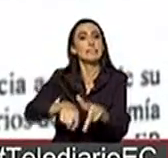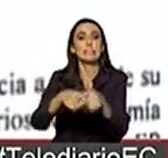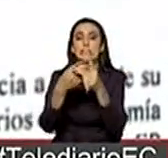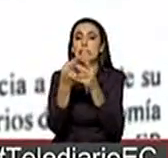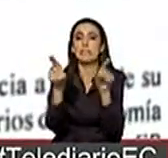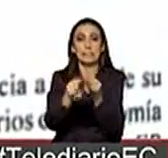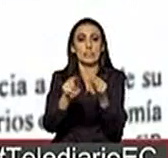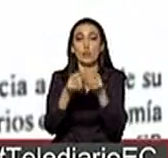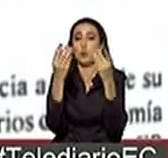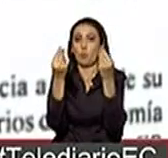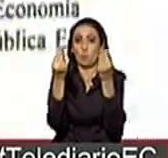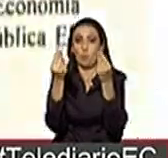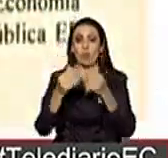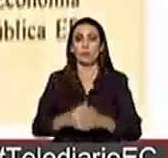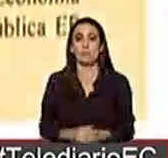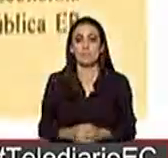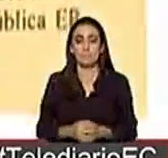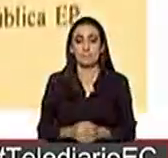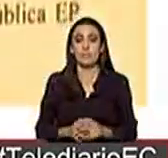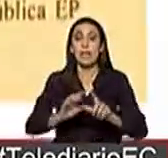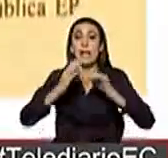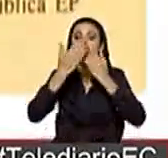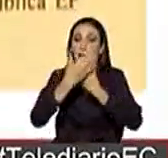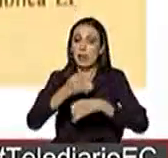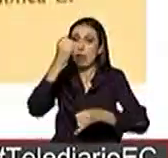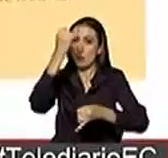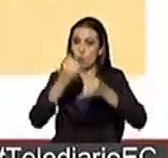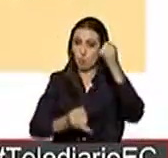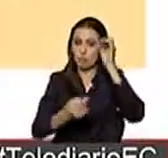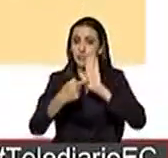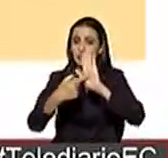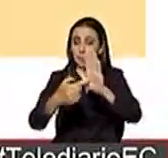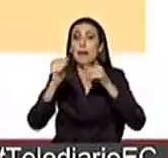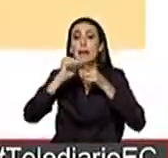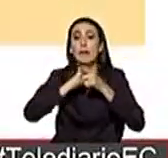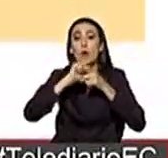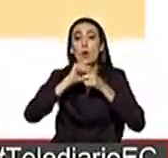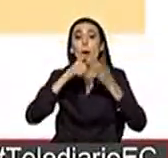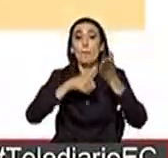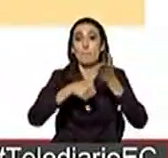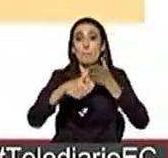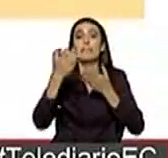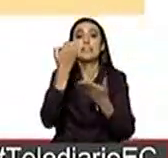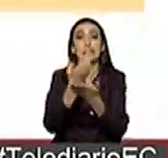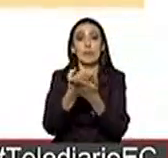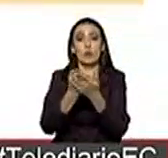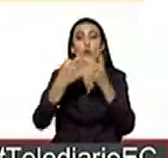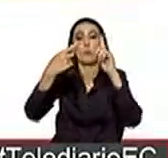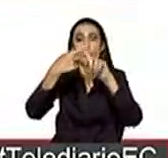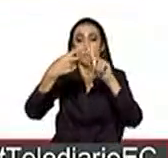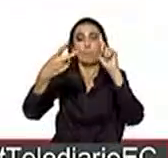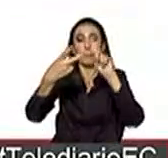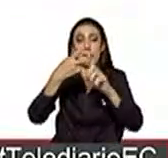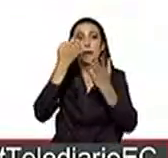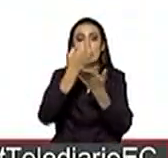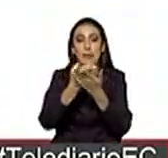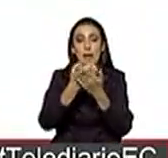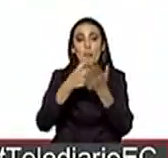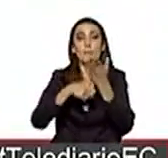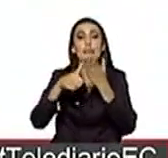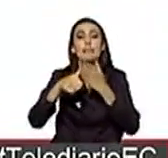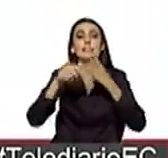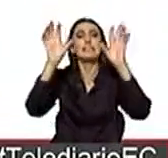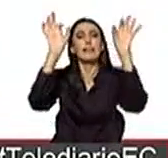de octubre a las 0 horas finalmente se encarga a su ejecución a los ministerios de economía y finanzas de energía y recursos naturales